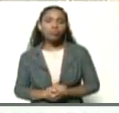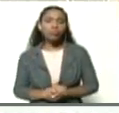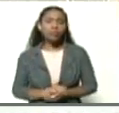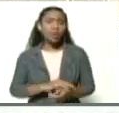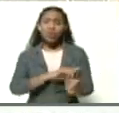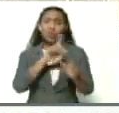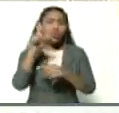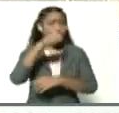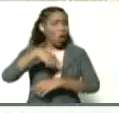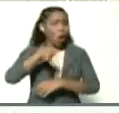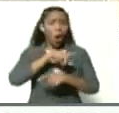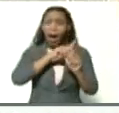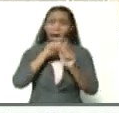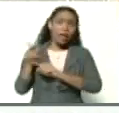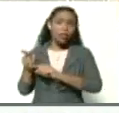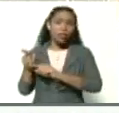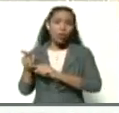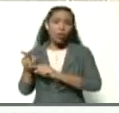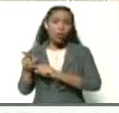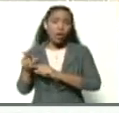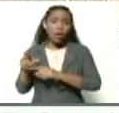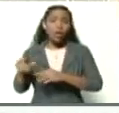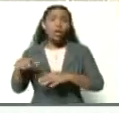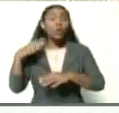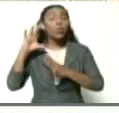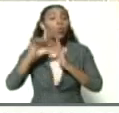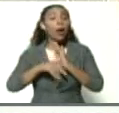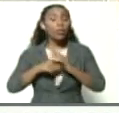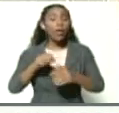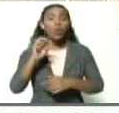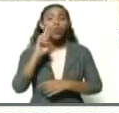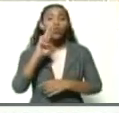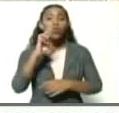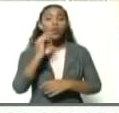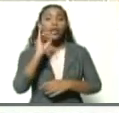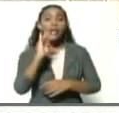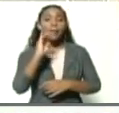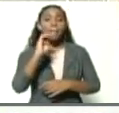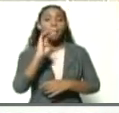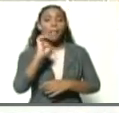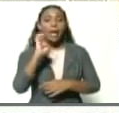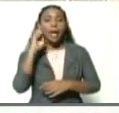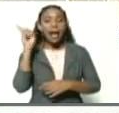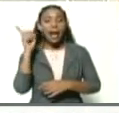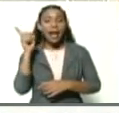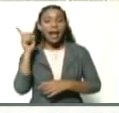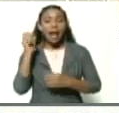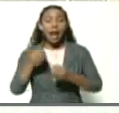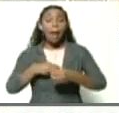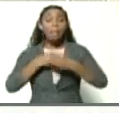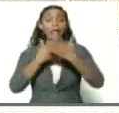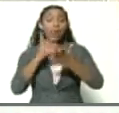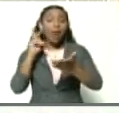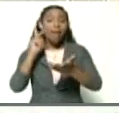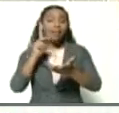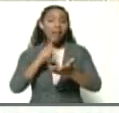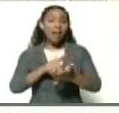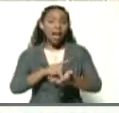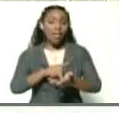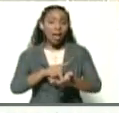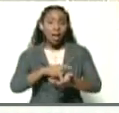todo eso. Y luego el fenómeno del uribismo. Uribe es la expresión de la llegada